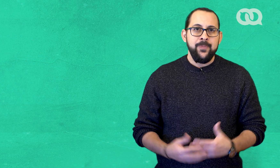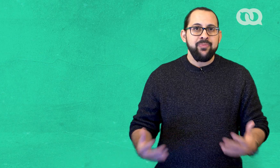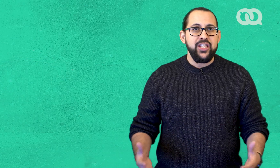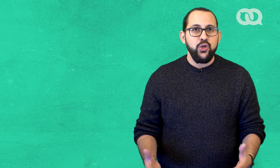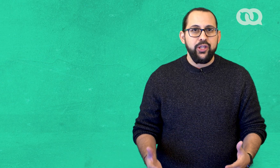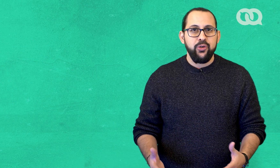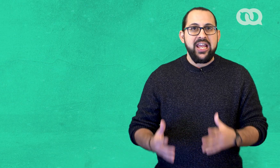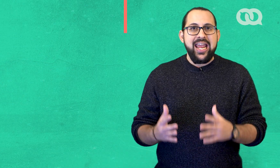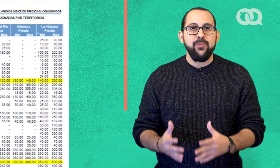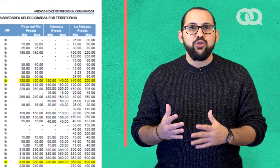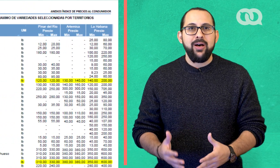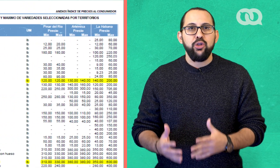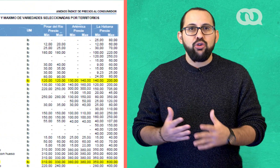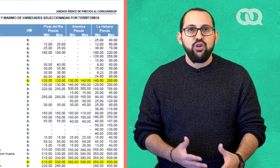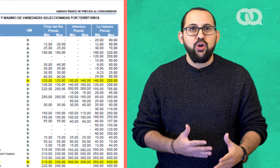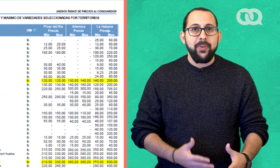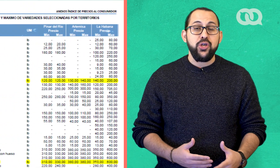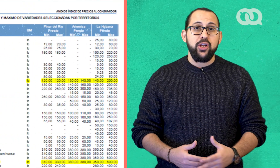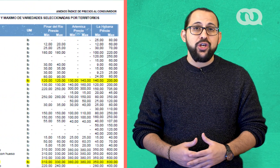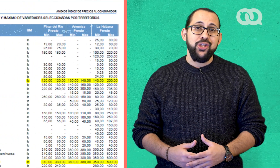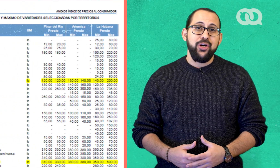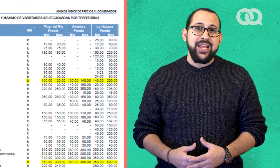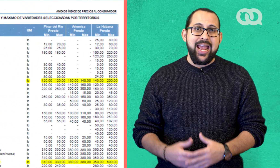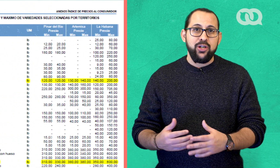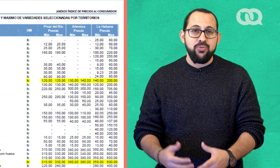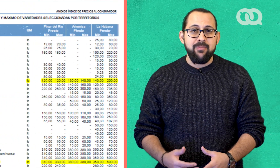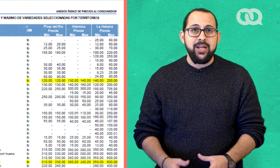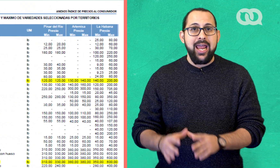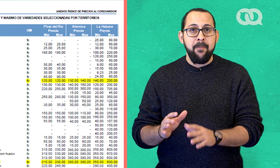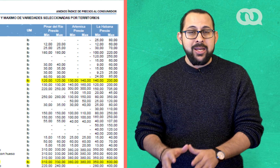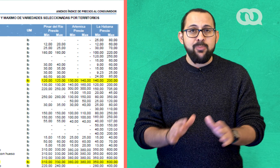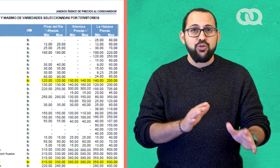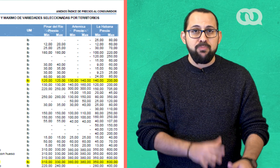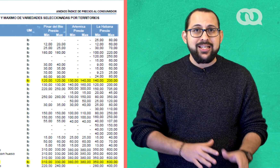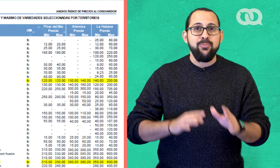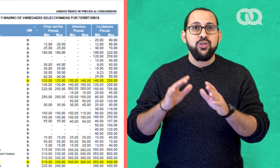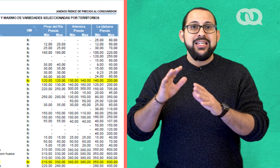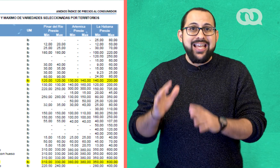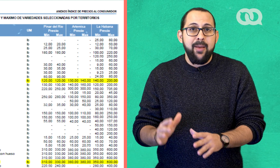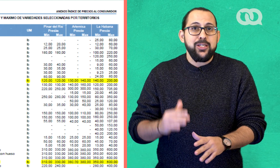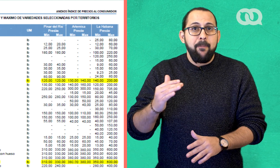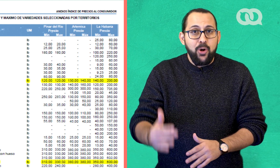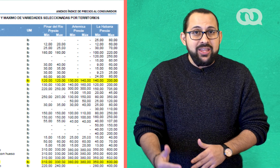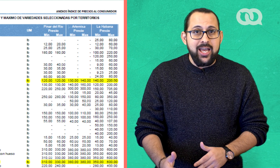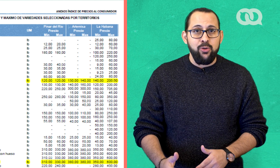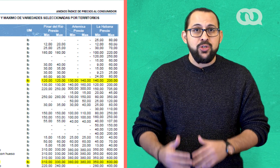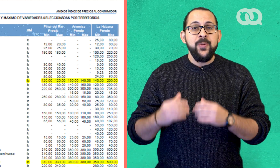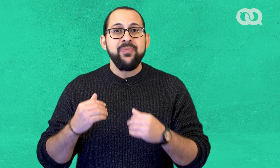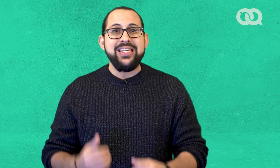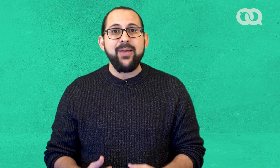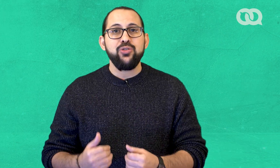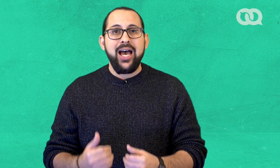aceleradamente. Dicho esto, hemos tomado todos los precios recogidos de la ONEI en noviembre, en mínimos, máximos y además